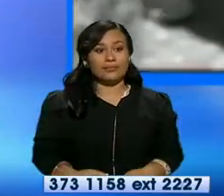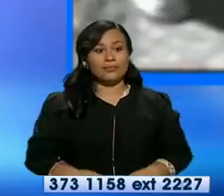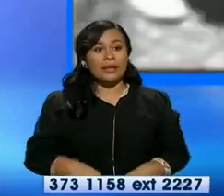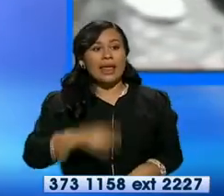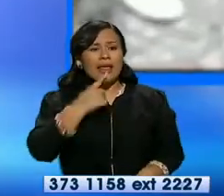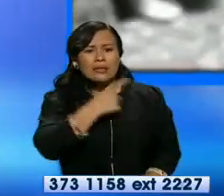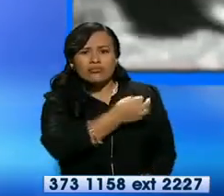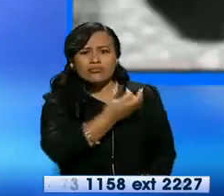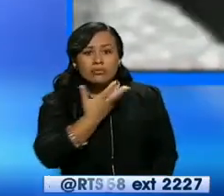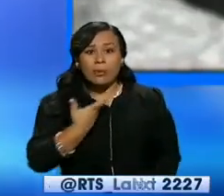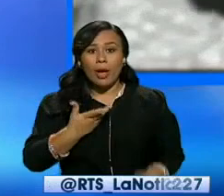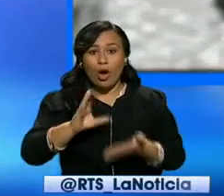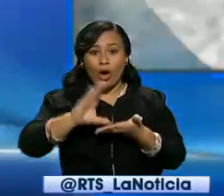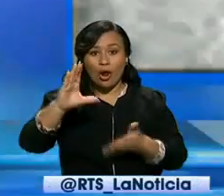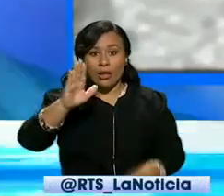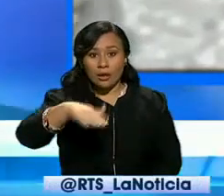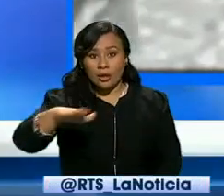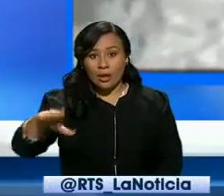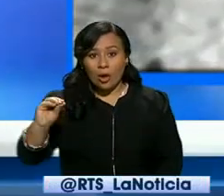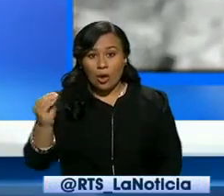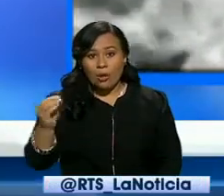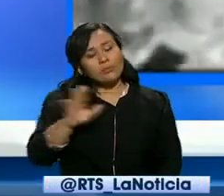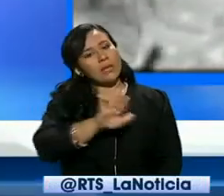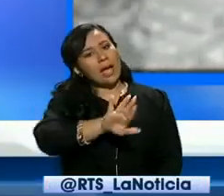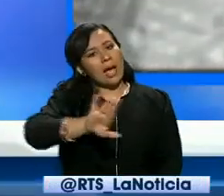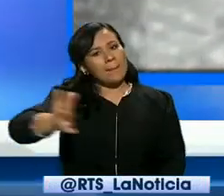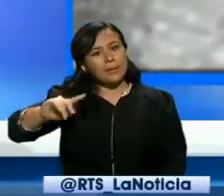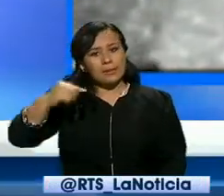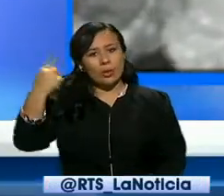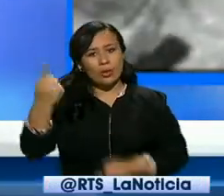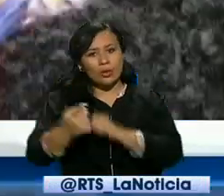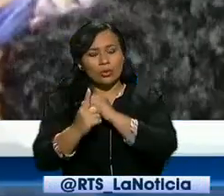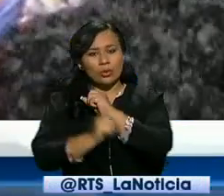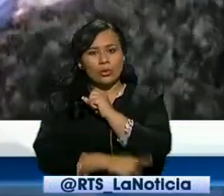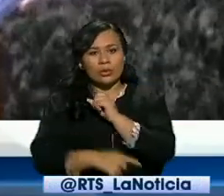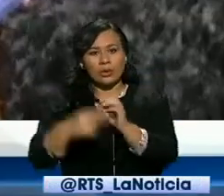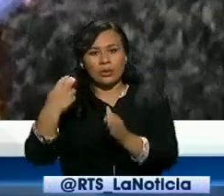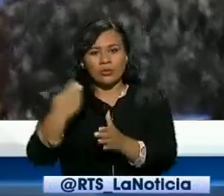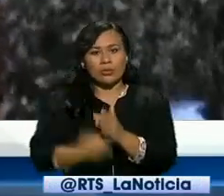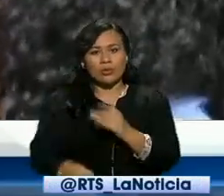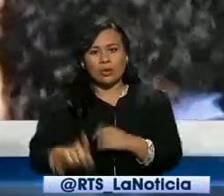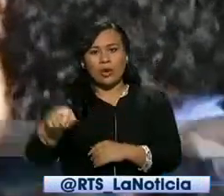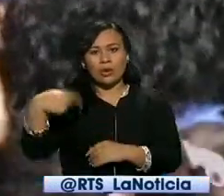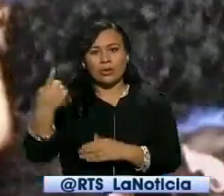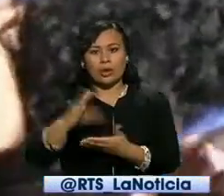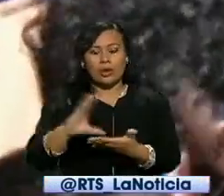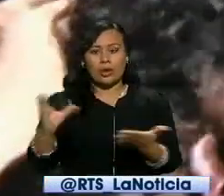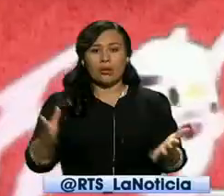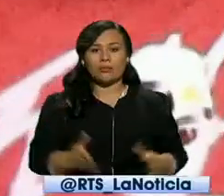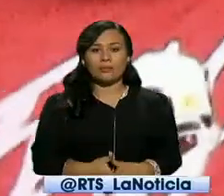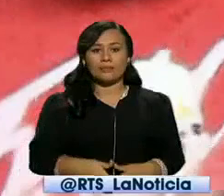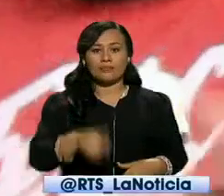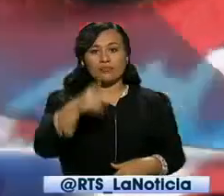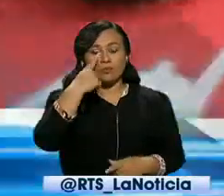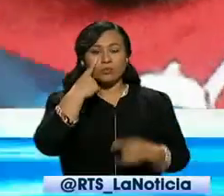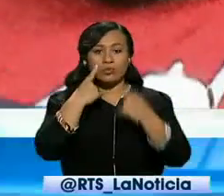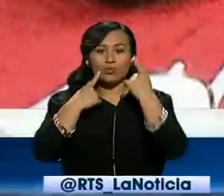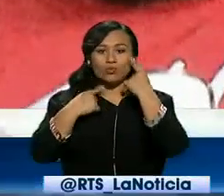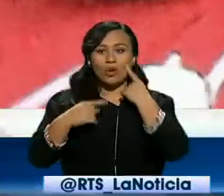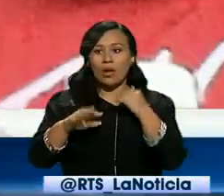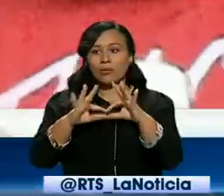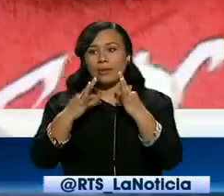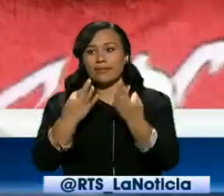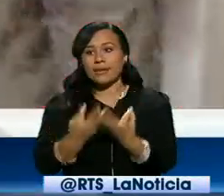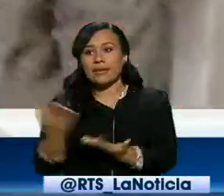Porque deja a los niños, hacen lo que le da la gana ahí. Llegaron al cementerio de Pascuales y en el sepelio, más de uno pidió respuestas a las autoridades de